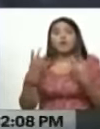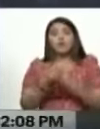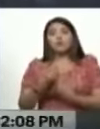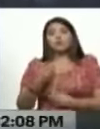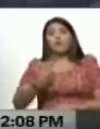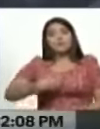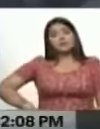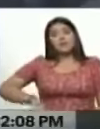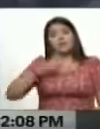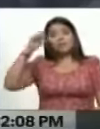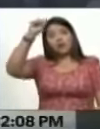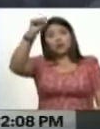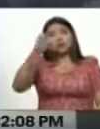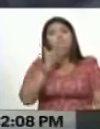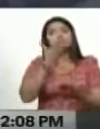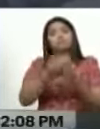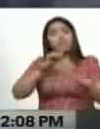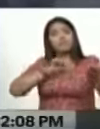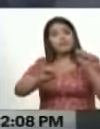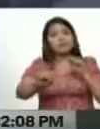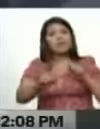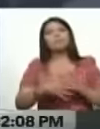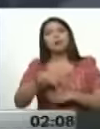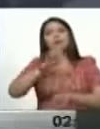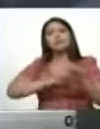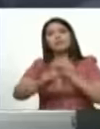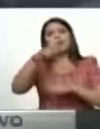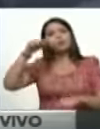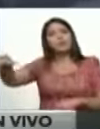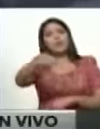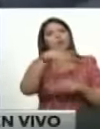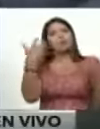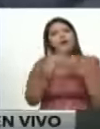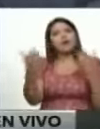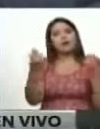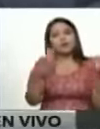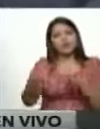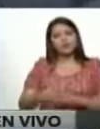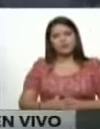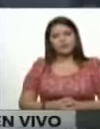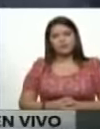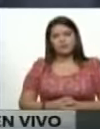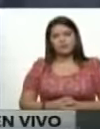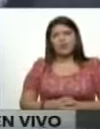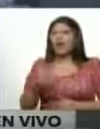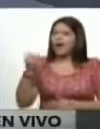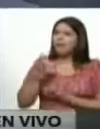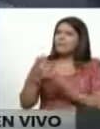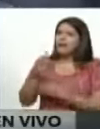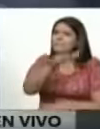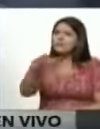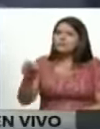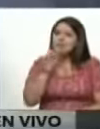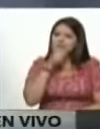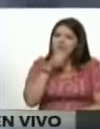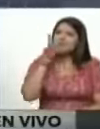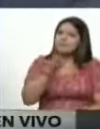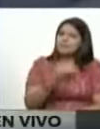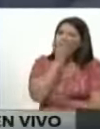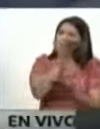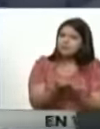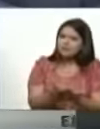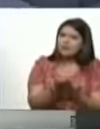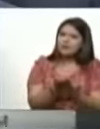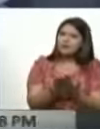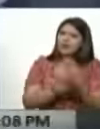Nicolás Maduro en la mano a defenderla para defender a nuestro pueblo de la guerra económica. ¿Cuál es el beneficio para las personas de la tercera edad? También está planteado dentro de la